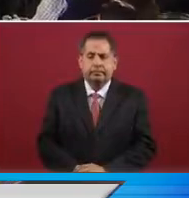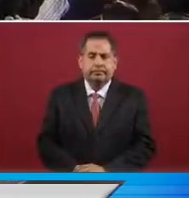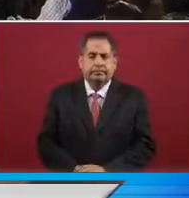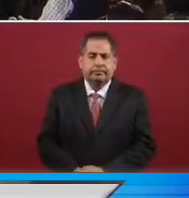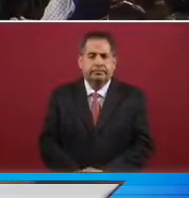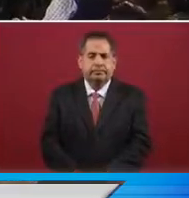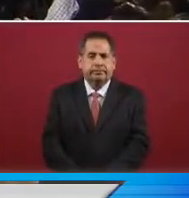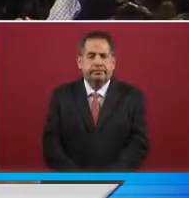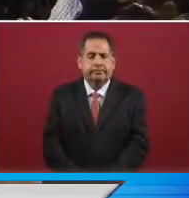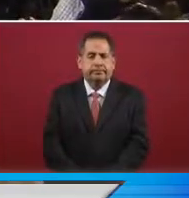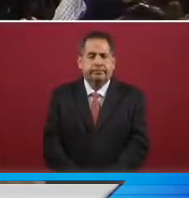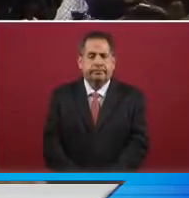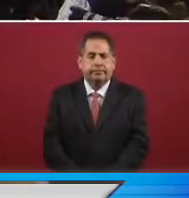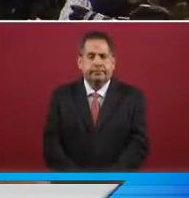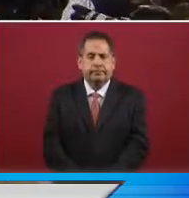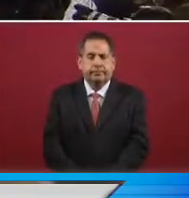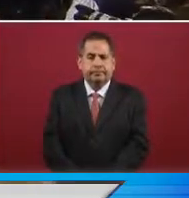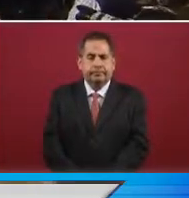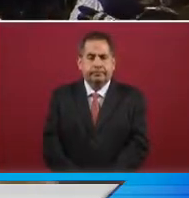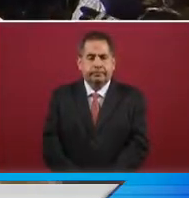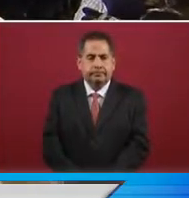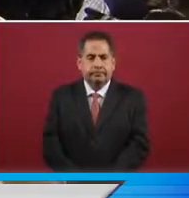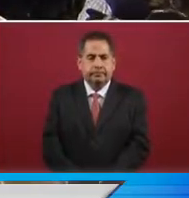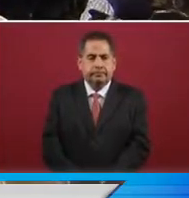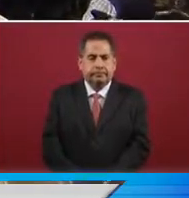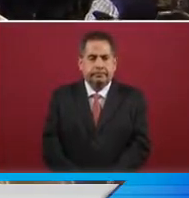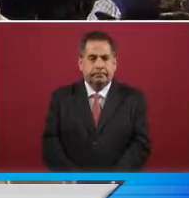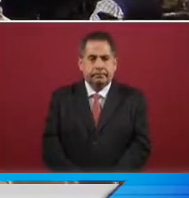Combate a la corrupción. Sí, estamos